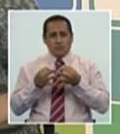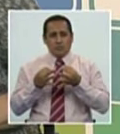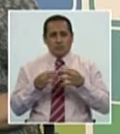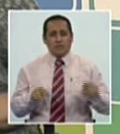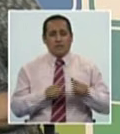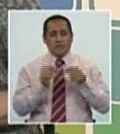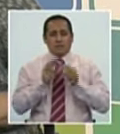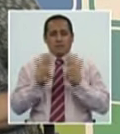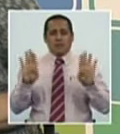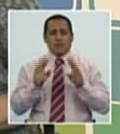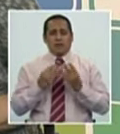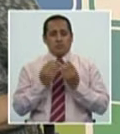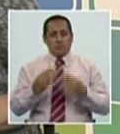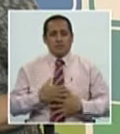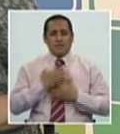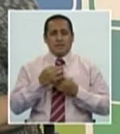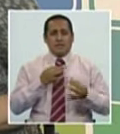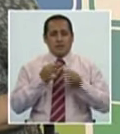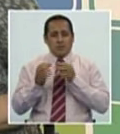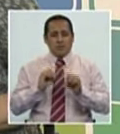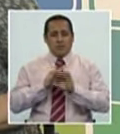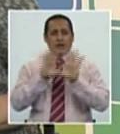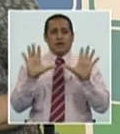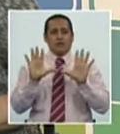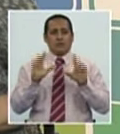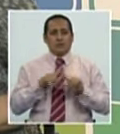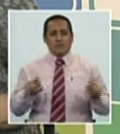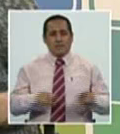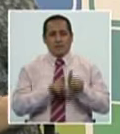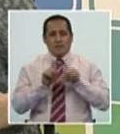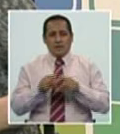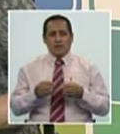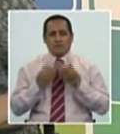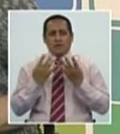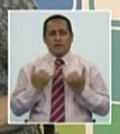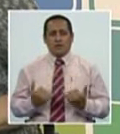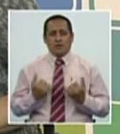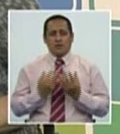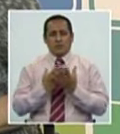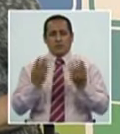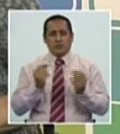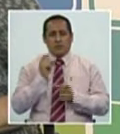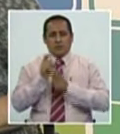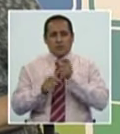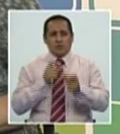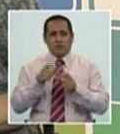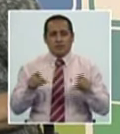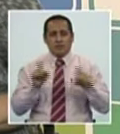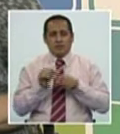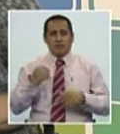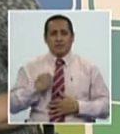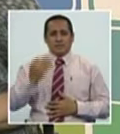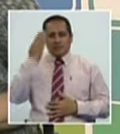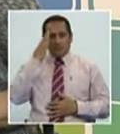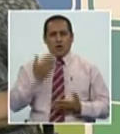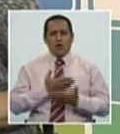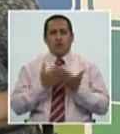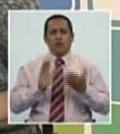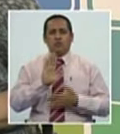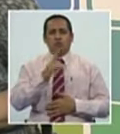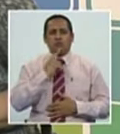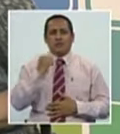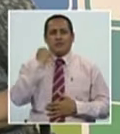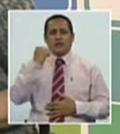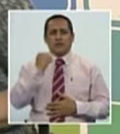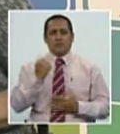nosotros aquí en Sin Barrera. Muy interesante todo lo que nos ha contado. Y es bueno que nuestros televidentes estén enterados de cuáles son